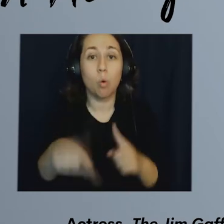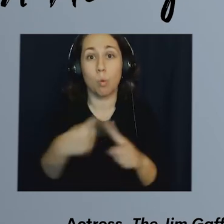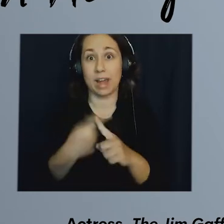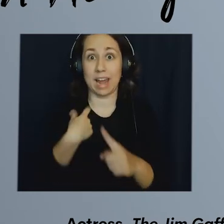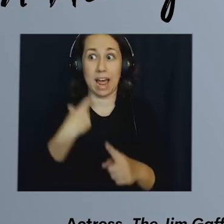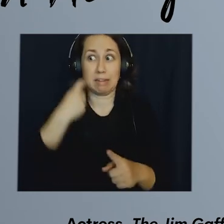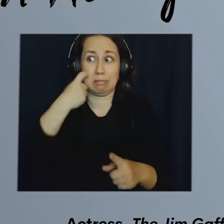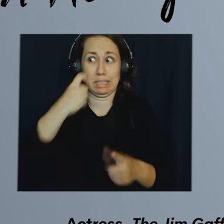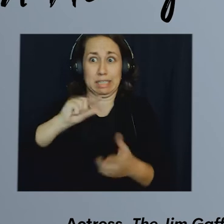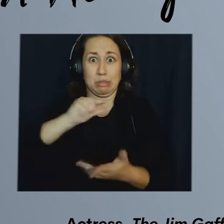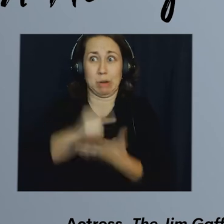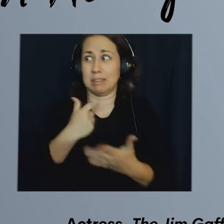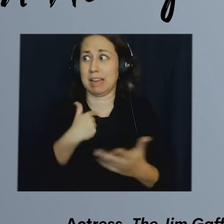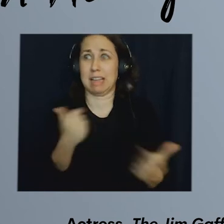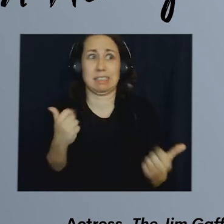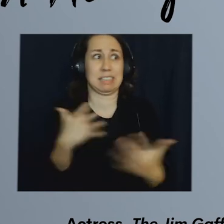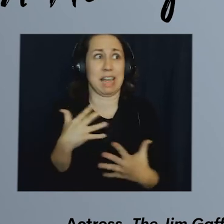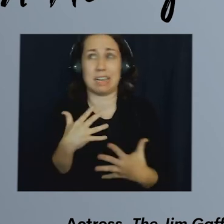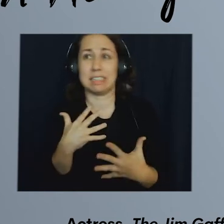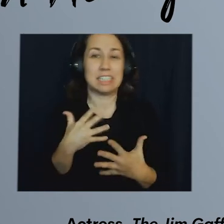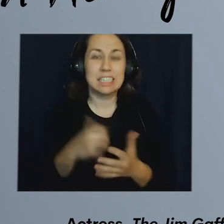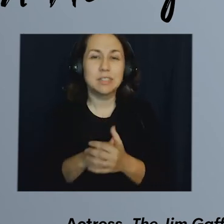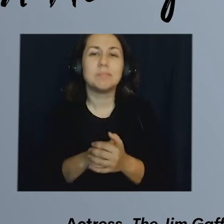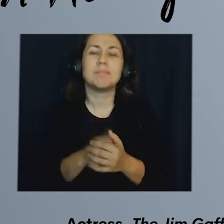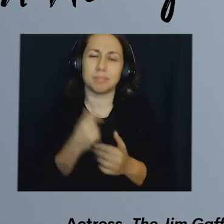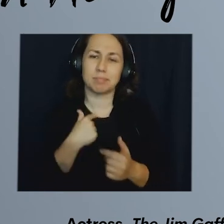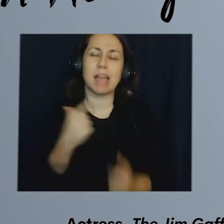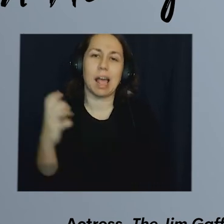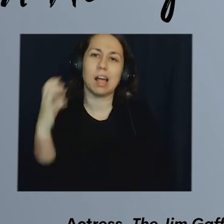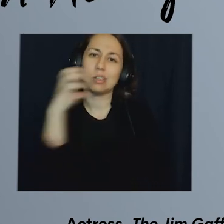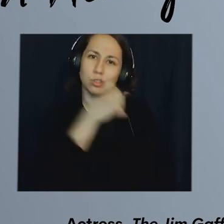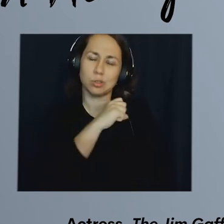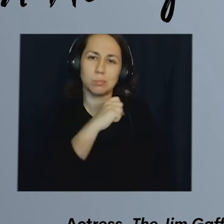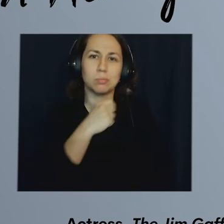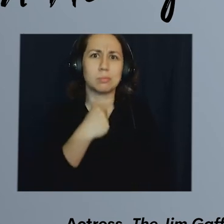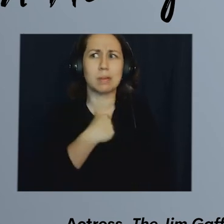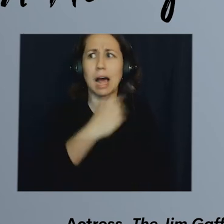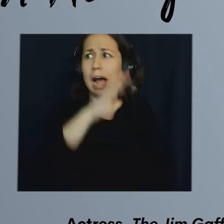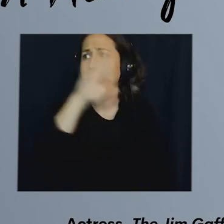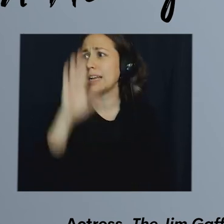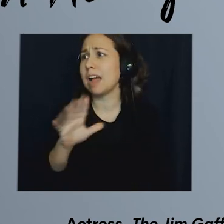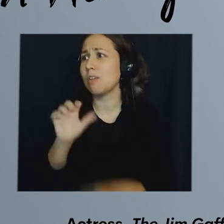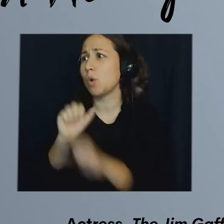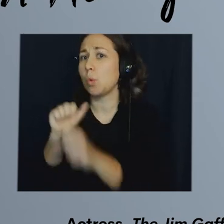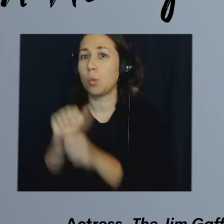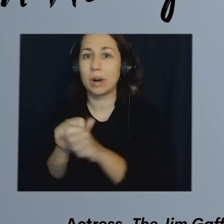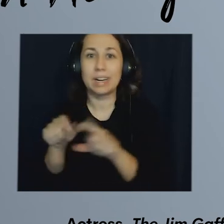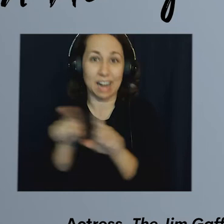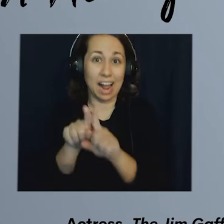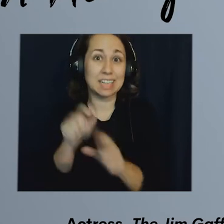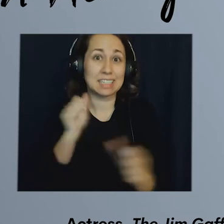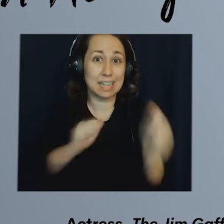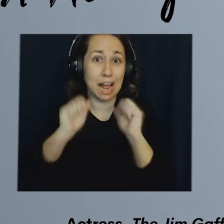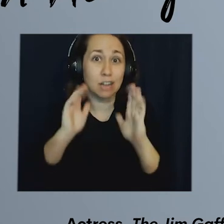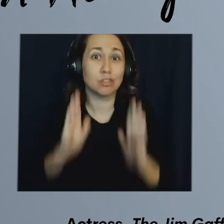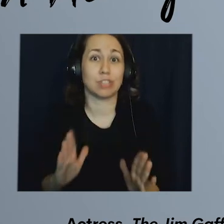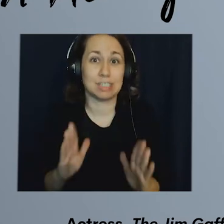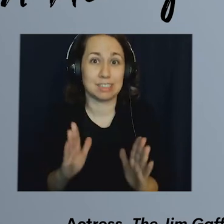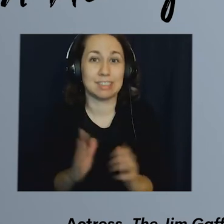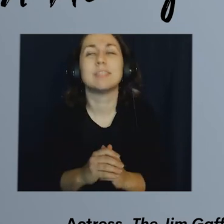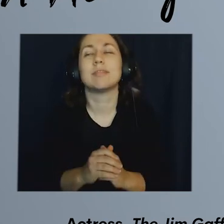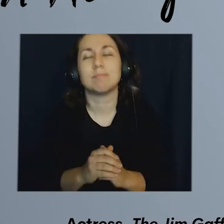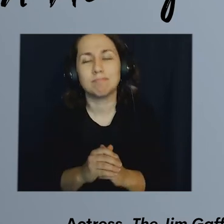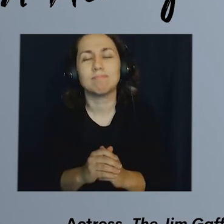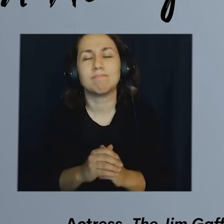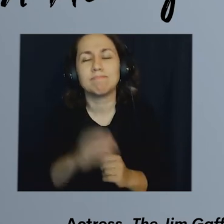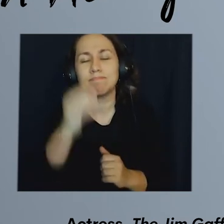miedo, suponía que nunca trabajaría como actriz. Y debo decirles que mi papá siempre me dijo que hay